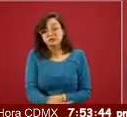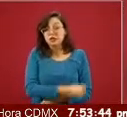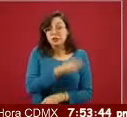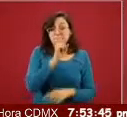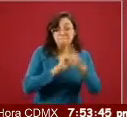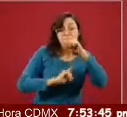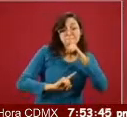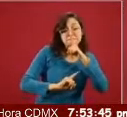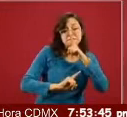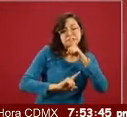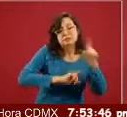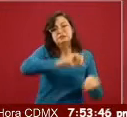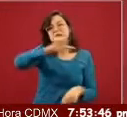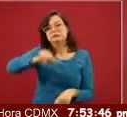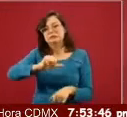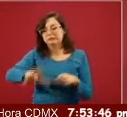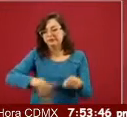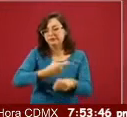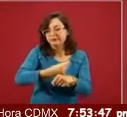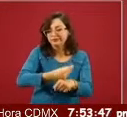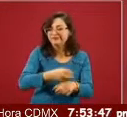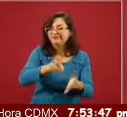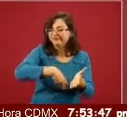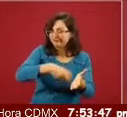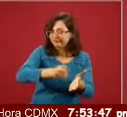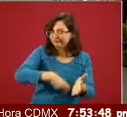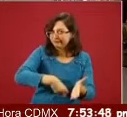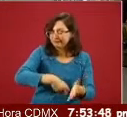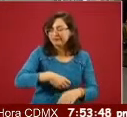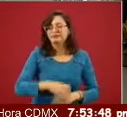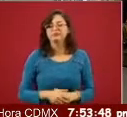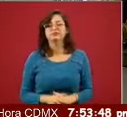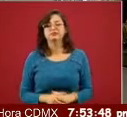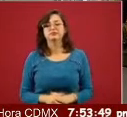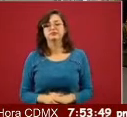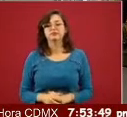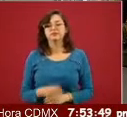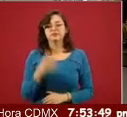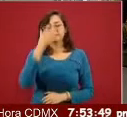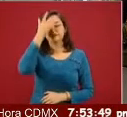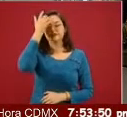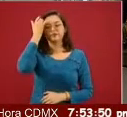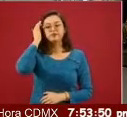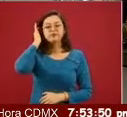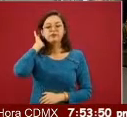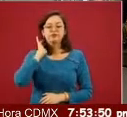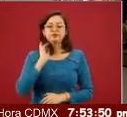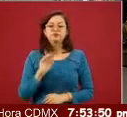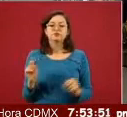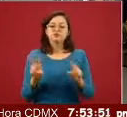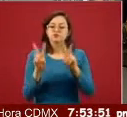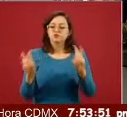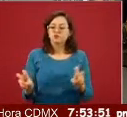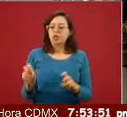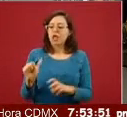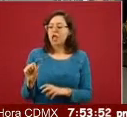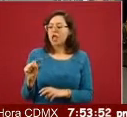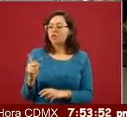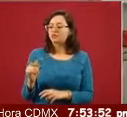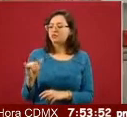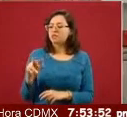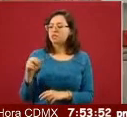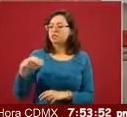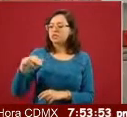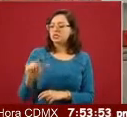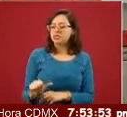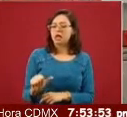esta desinformación. Ácido acetilsalicílico. Este es aspirina,